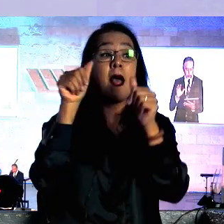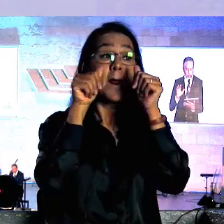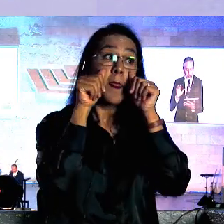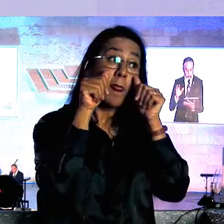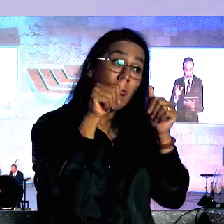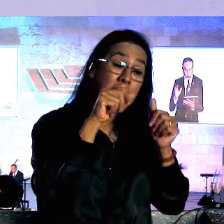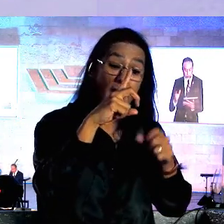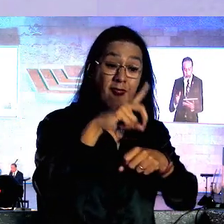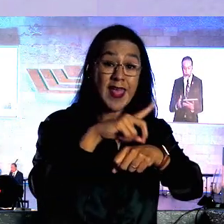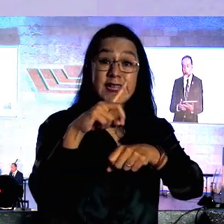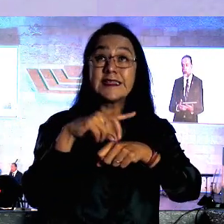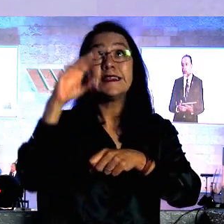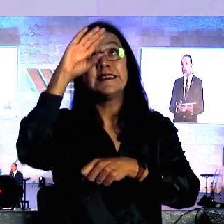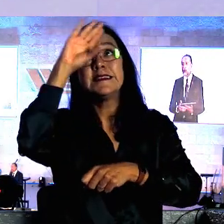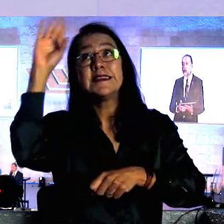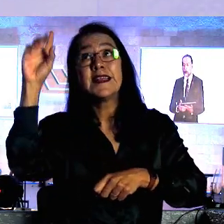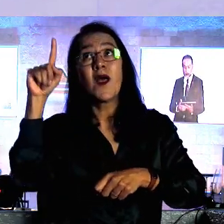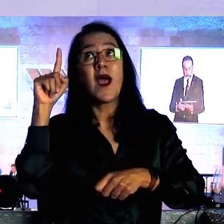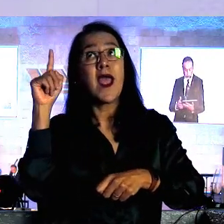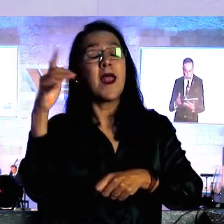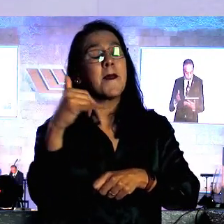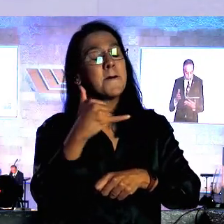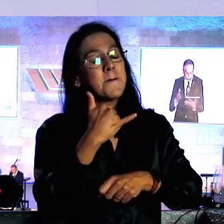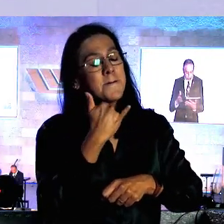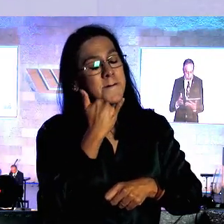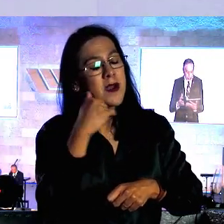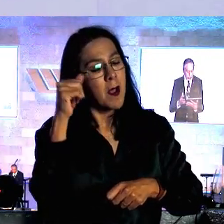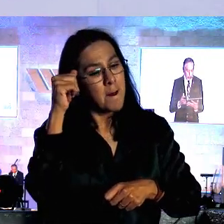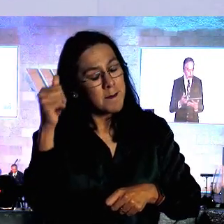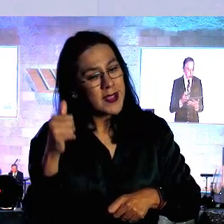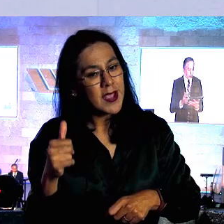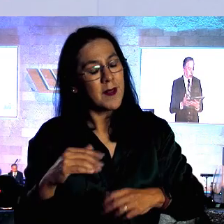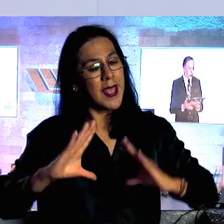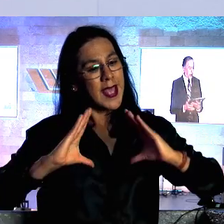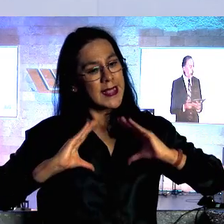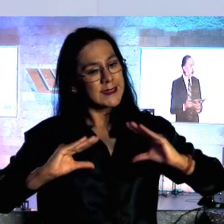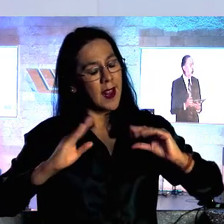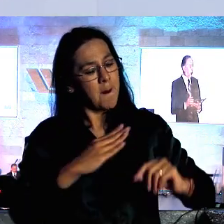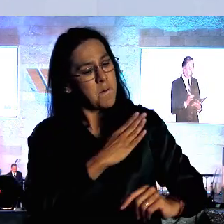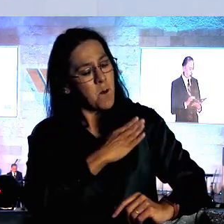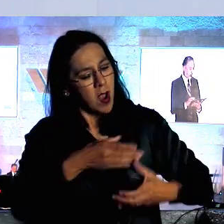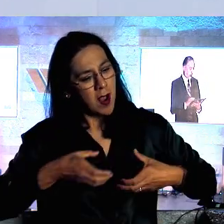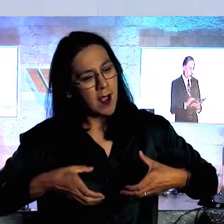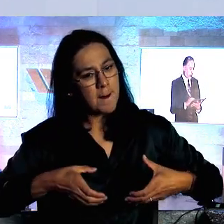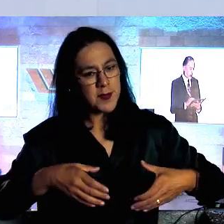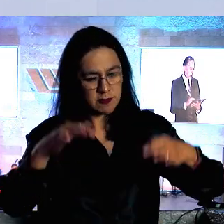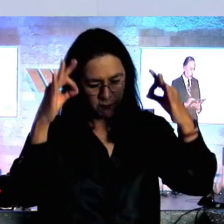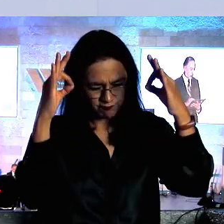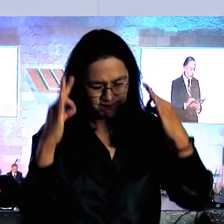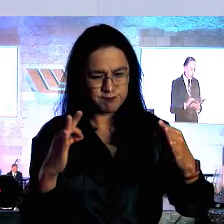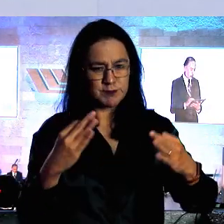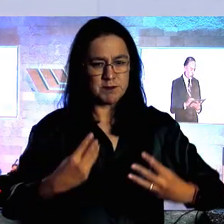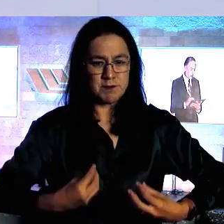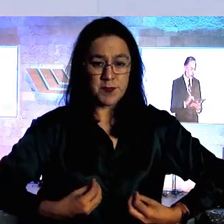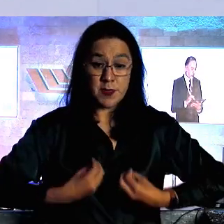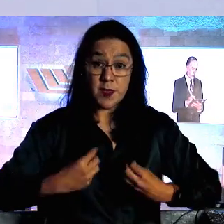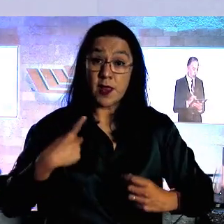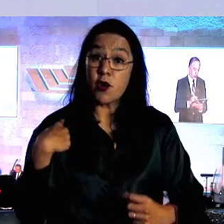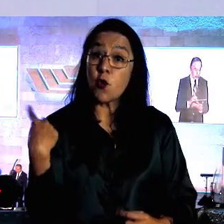nos perdonarán nuestros pecados nos enseñará el buen camino en el que tenemos que vivir y nosotros